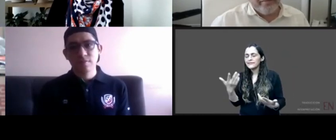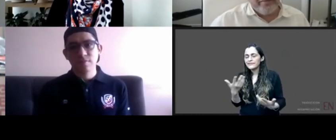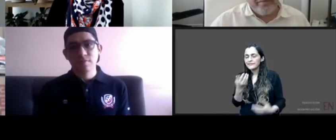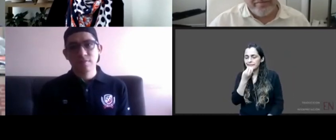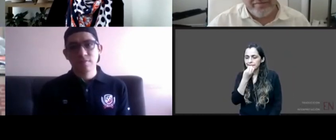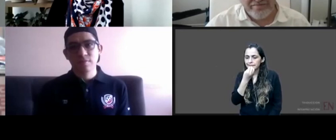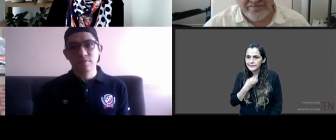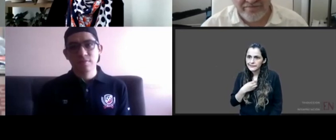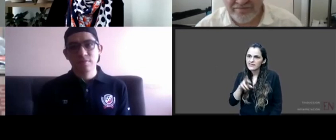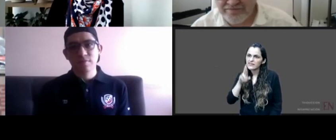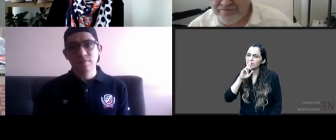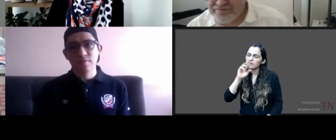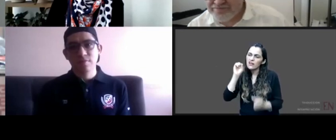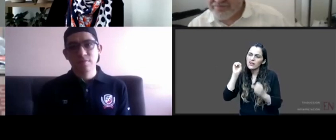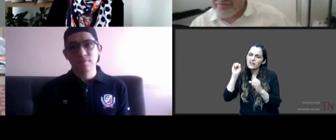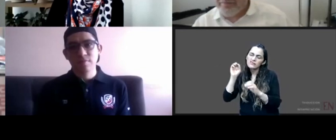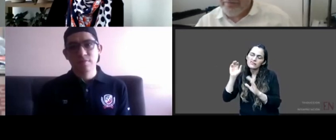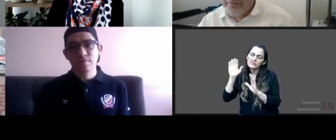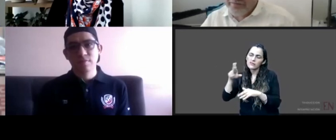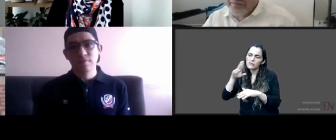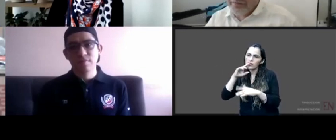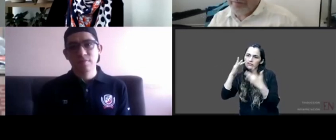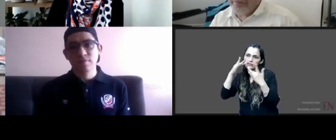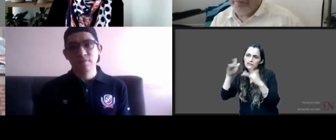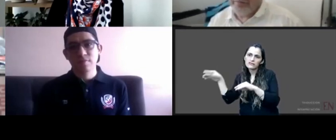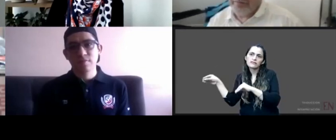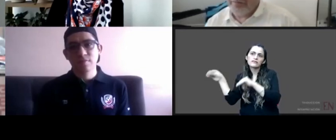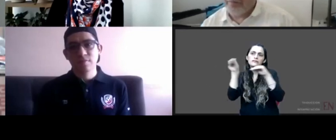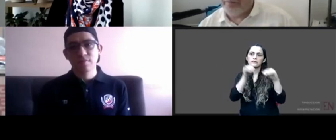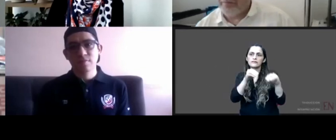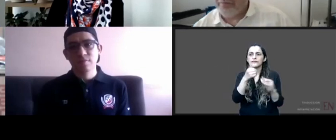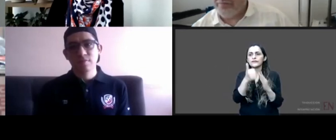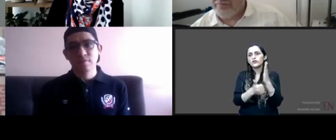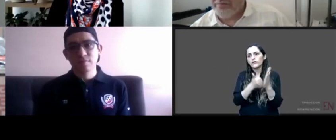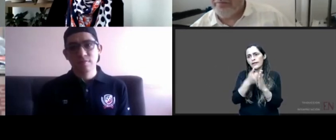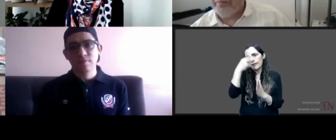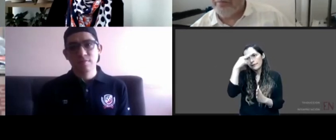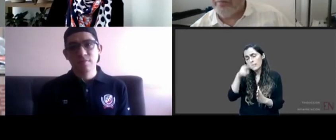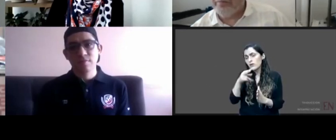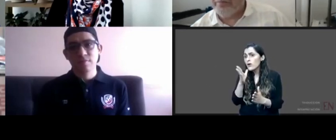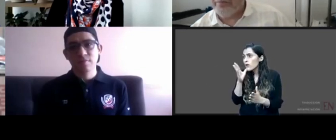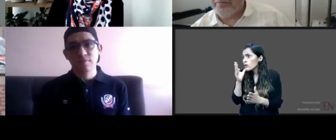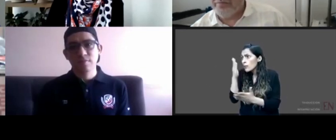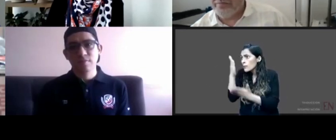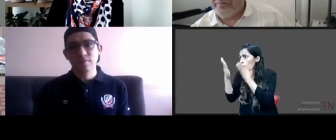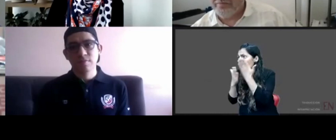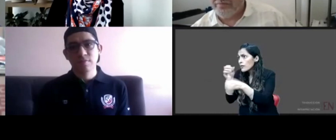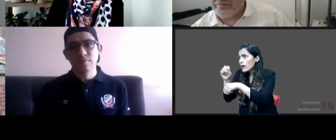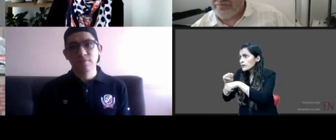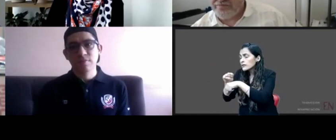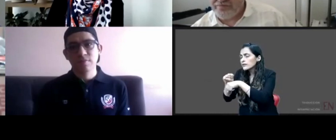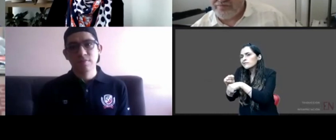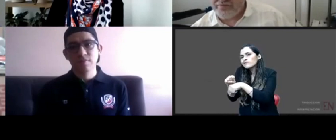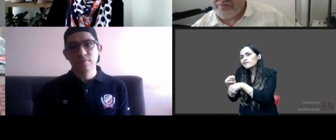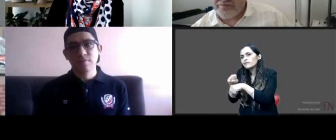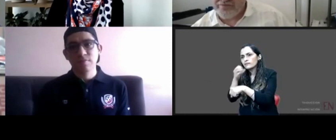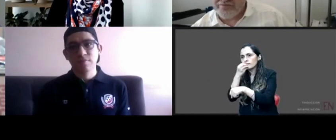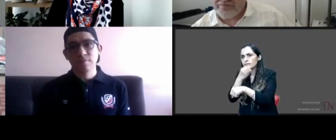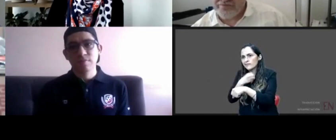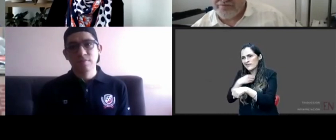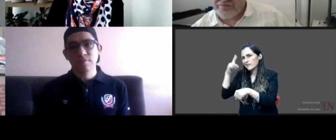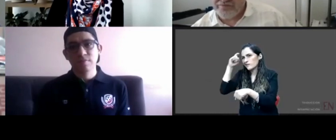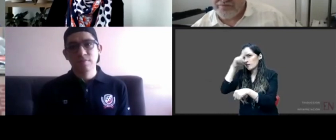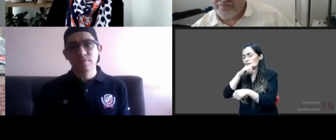migrar a la ciudad a trabajar, porque ya no teníamos oportunidad de estudiar, porque es difícil